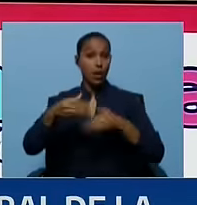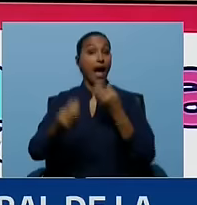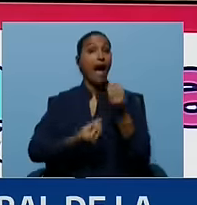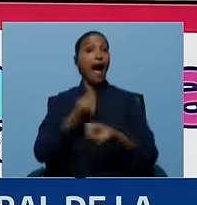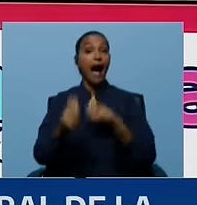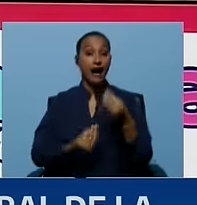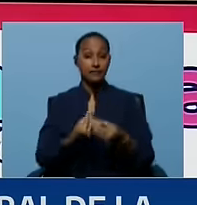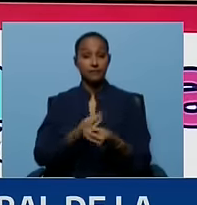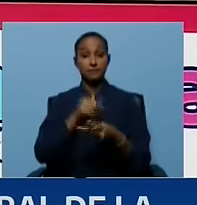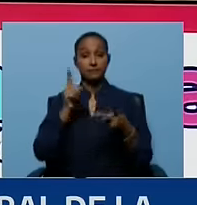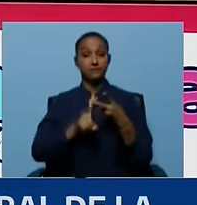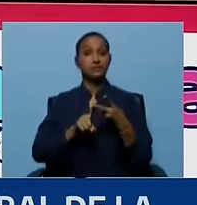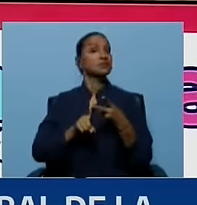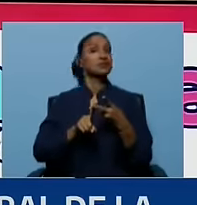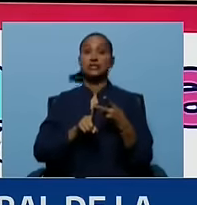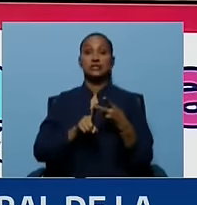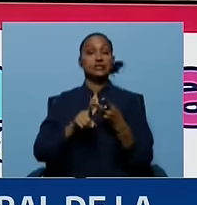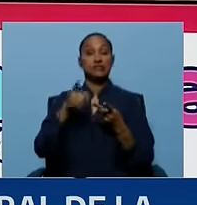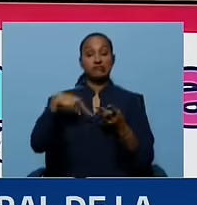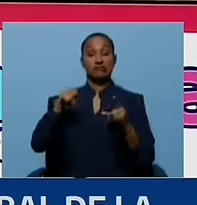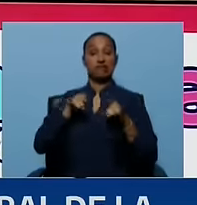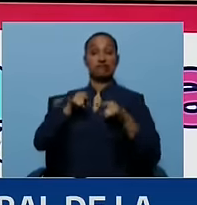horror a la oligarquía,